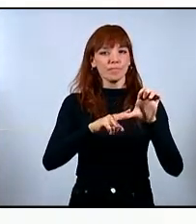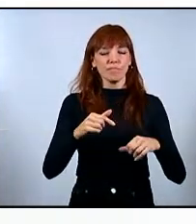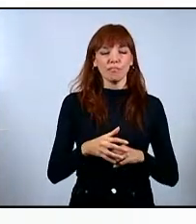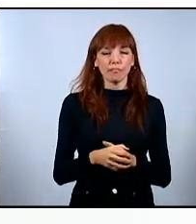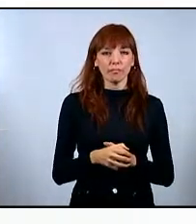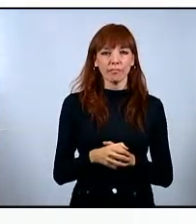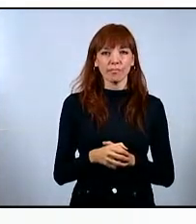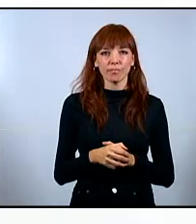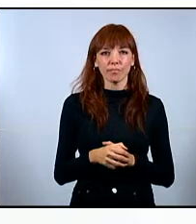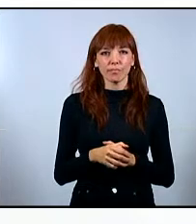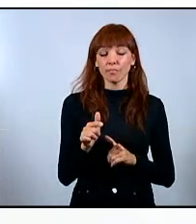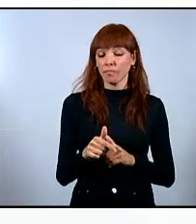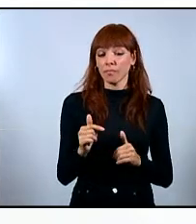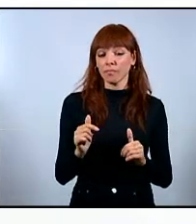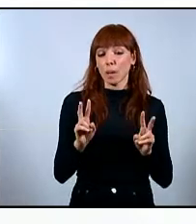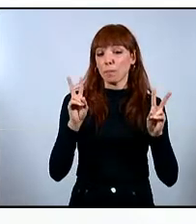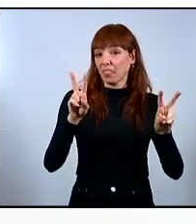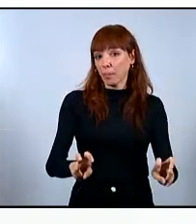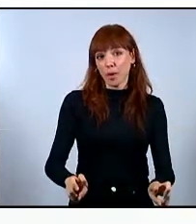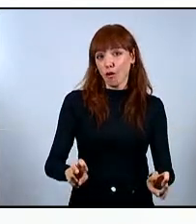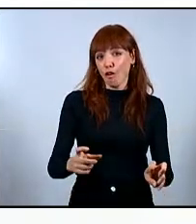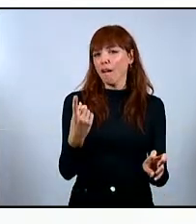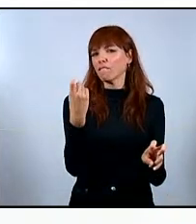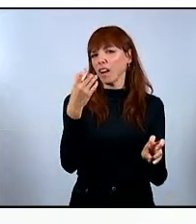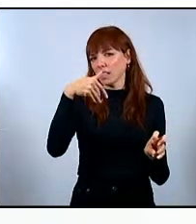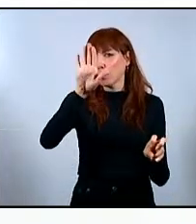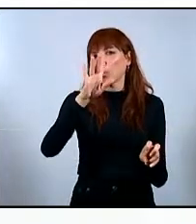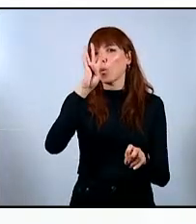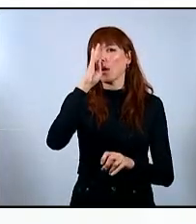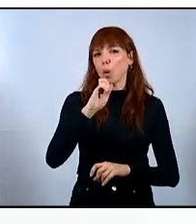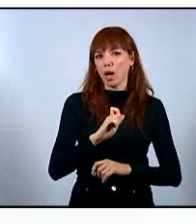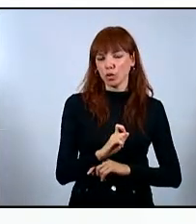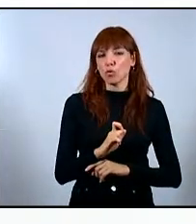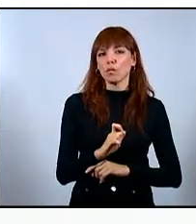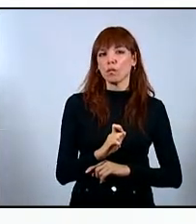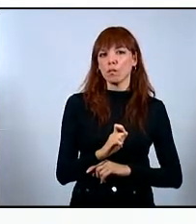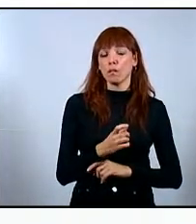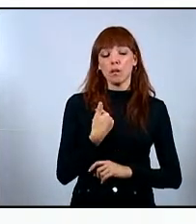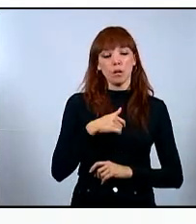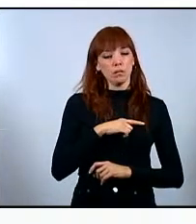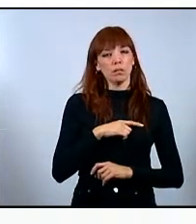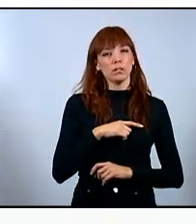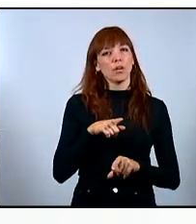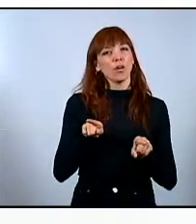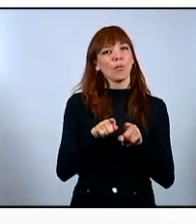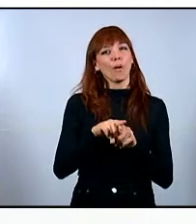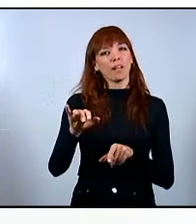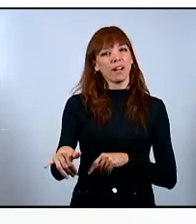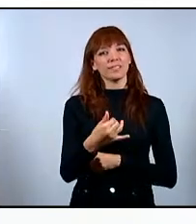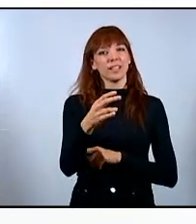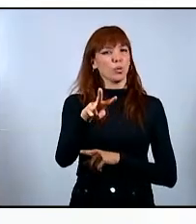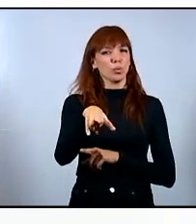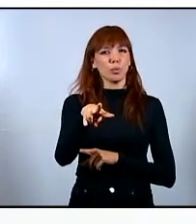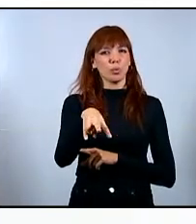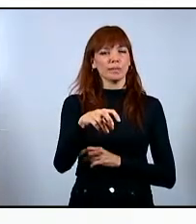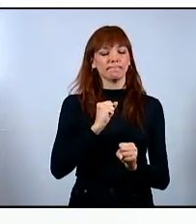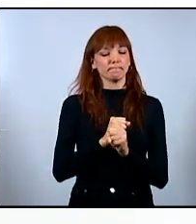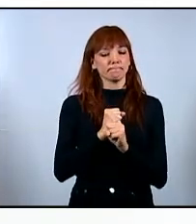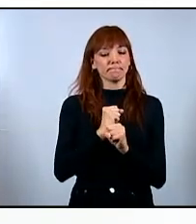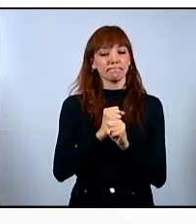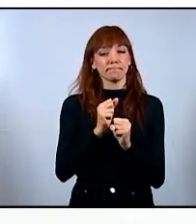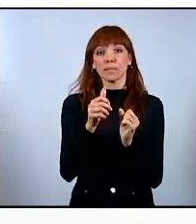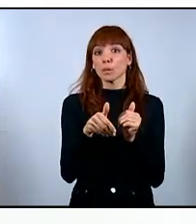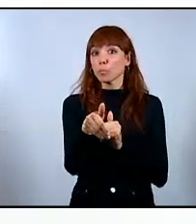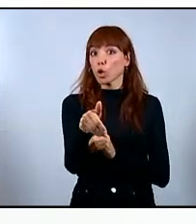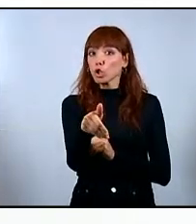es solamente el principio, tenemos 4 años por delante y desde luego no vamos a bajar los brazos. Pronto vamos a anunciar un nuevo